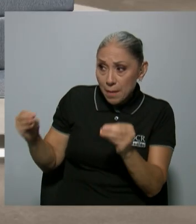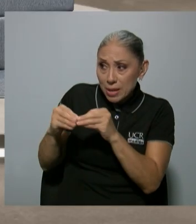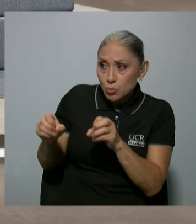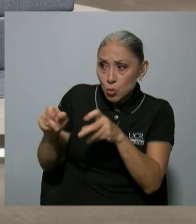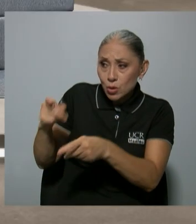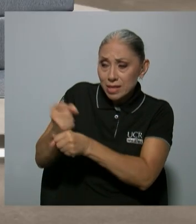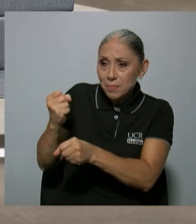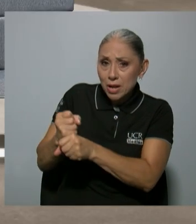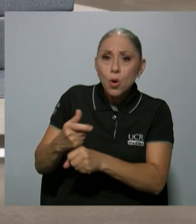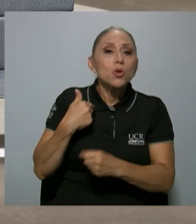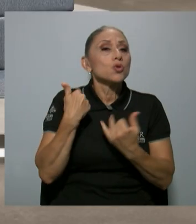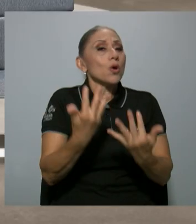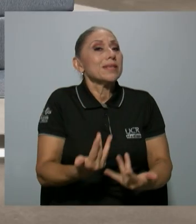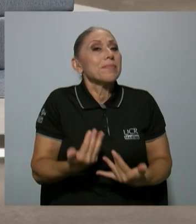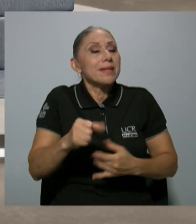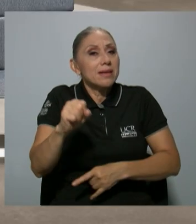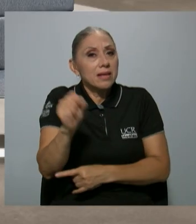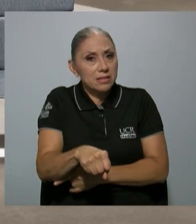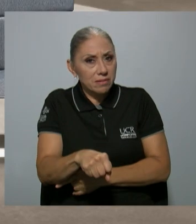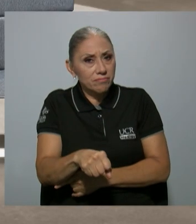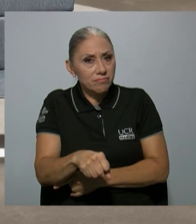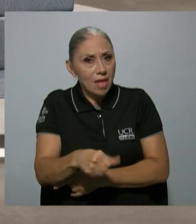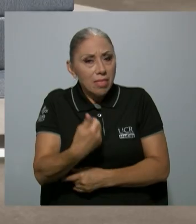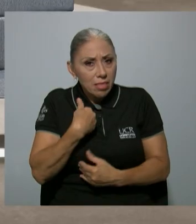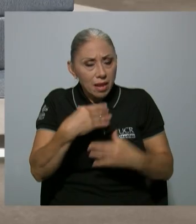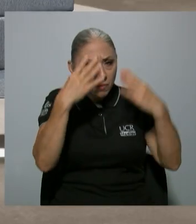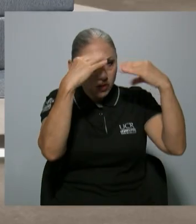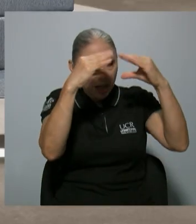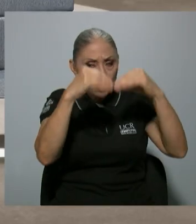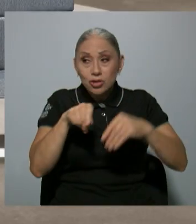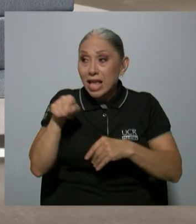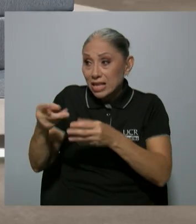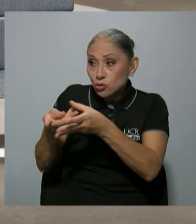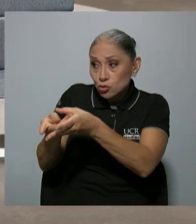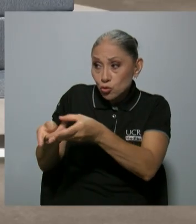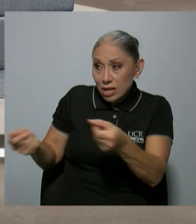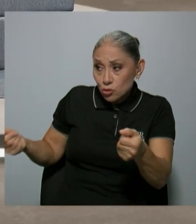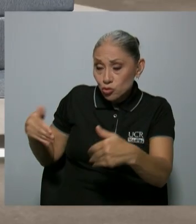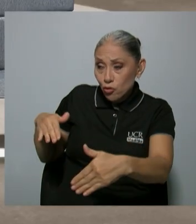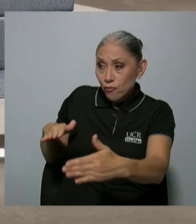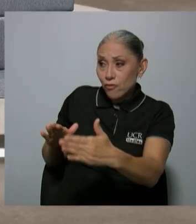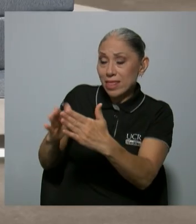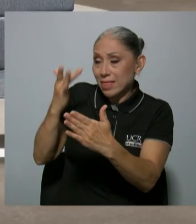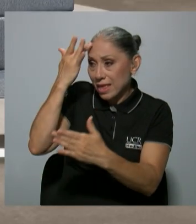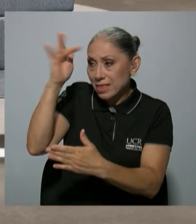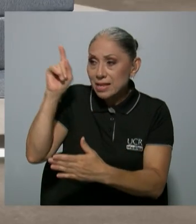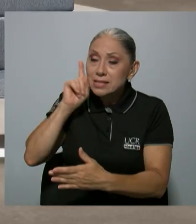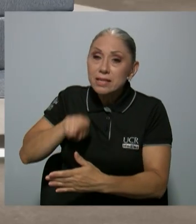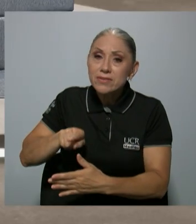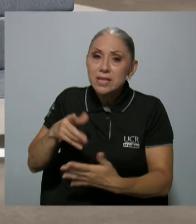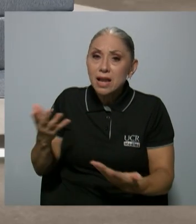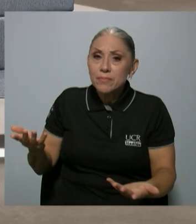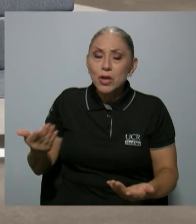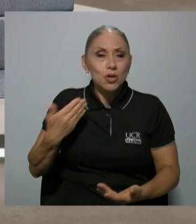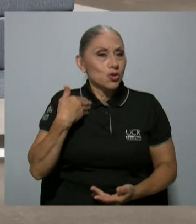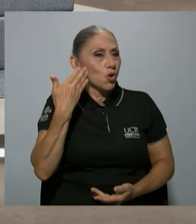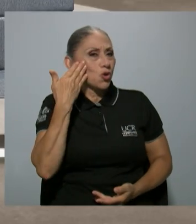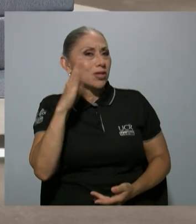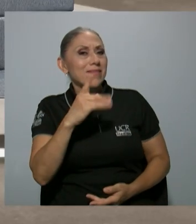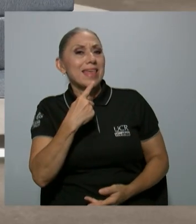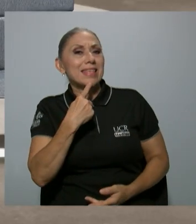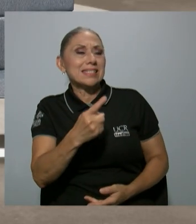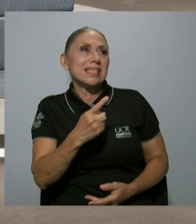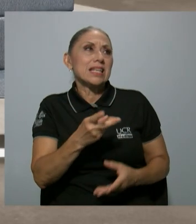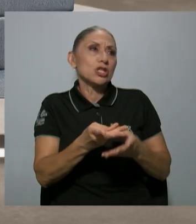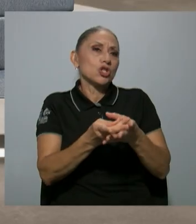que sí, o sea, los datos que tenemos indican que sí. ¿Es una solución frente a la inteligencia artificial? Yo no sabría decir si es una solución frente a